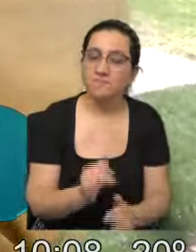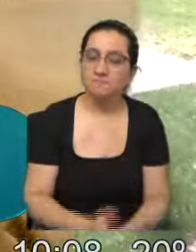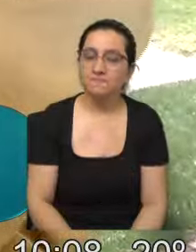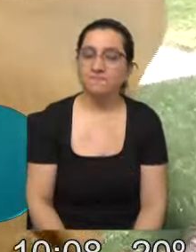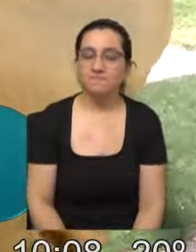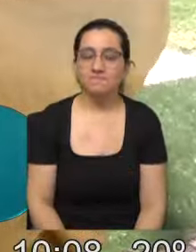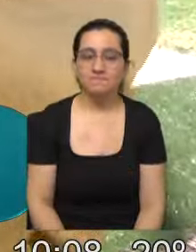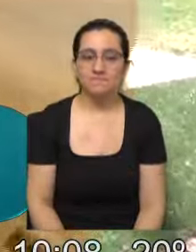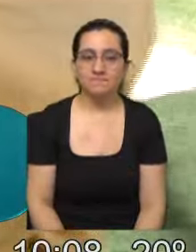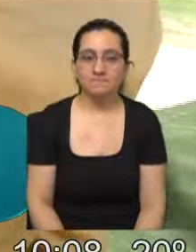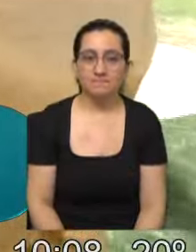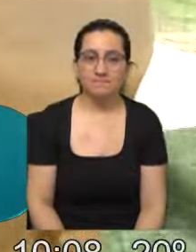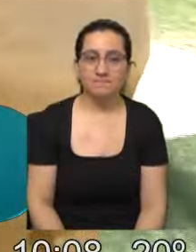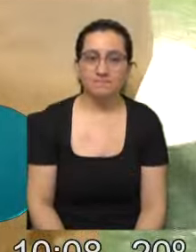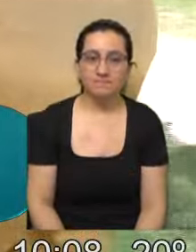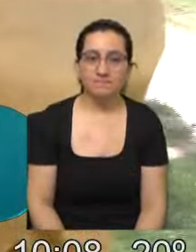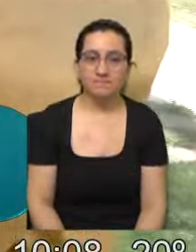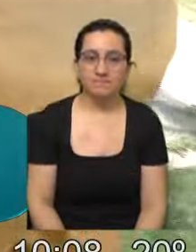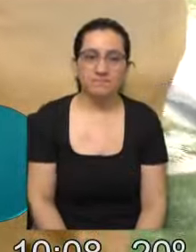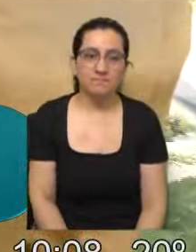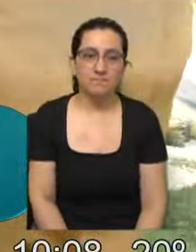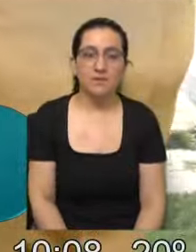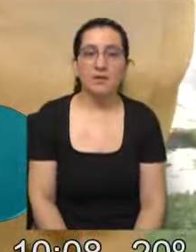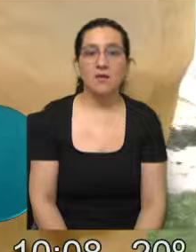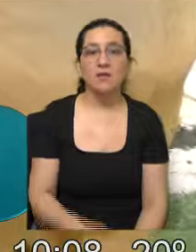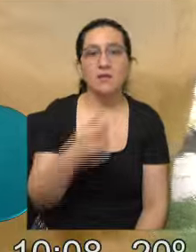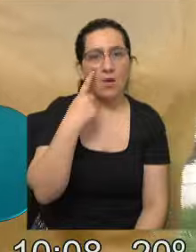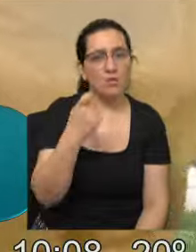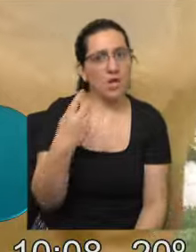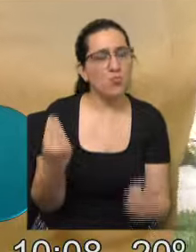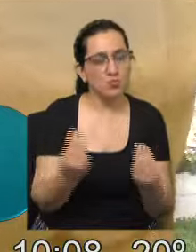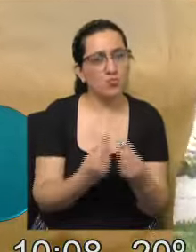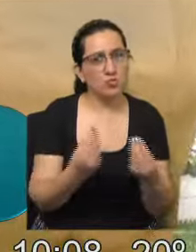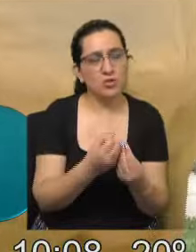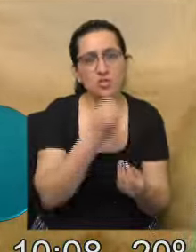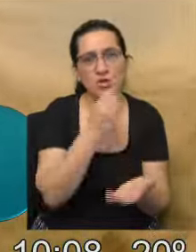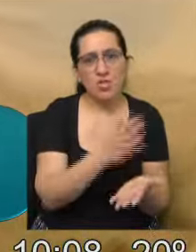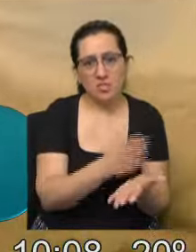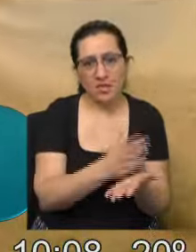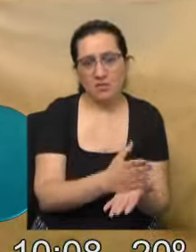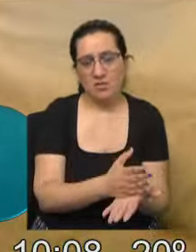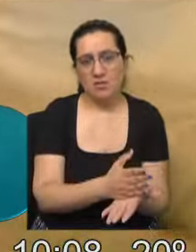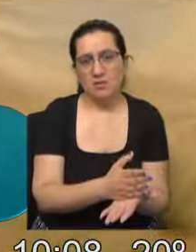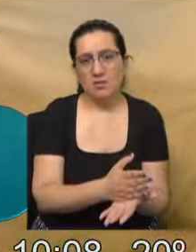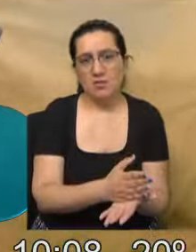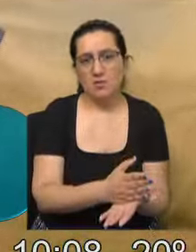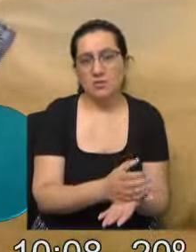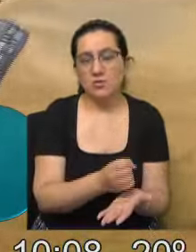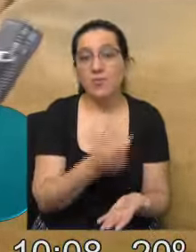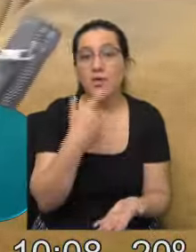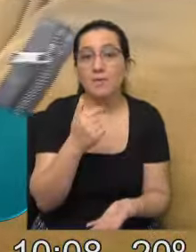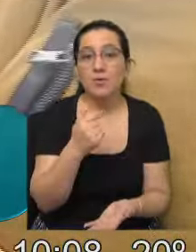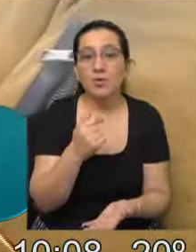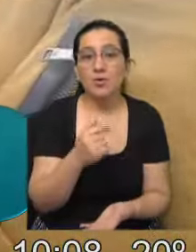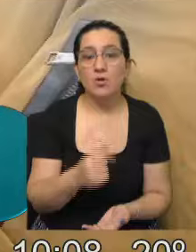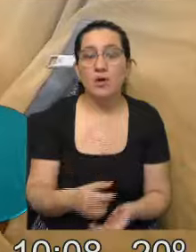lugar del otro y se ven tremendo ejemp de solidaridad en distintas situaciones por ejemplo que fuer